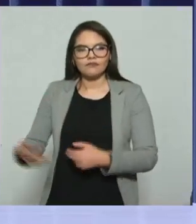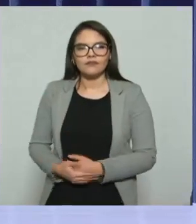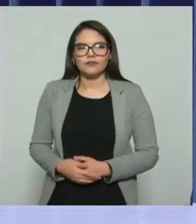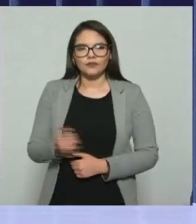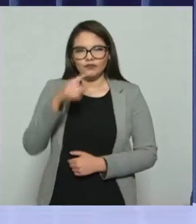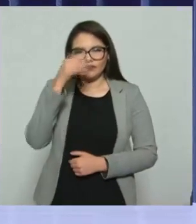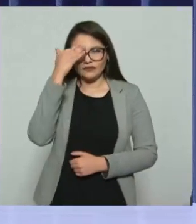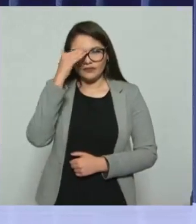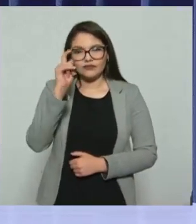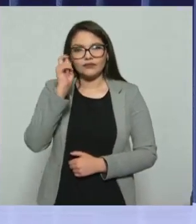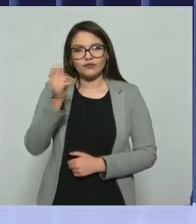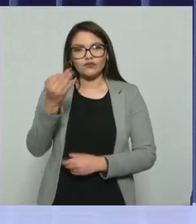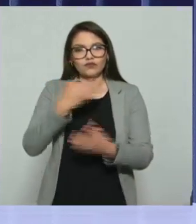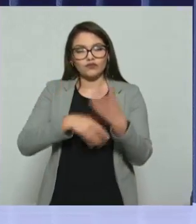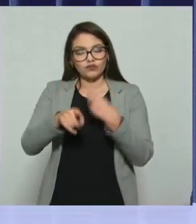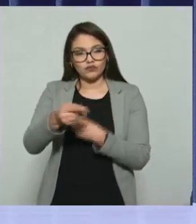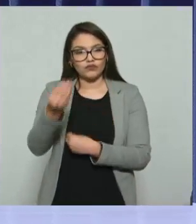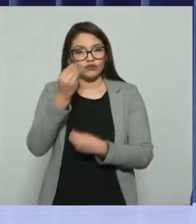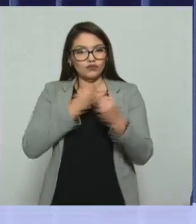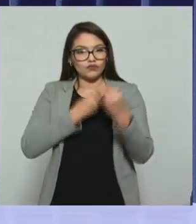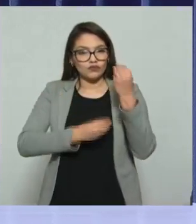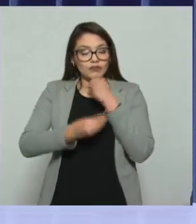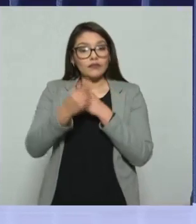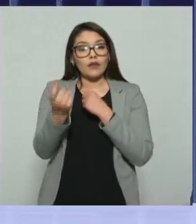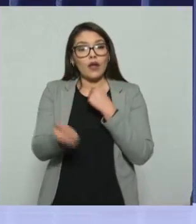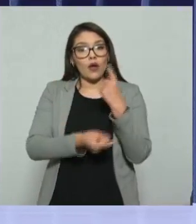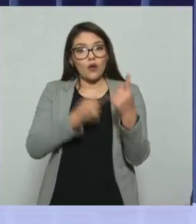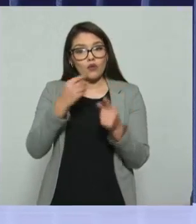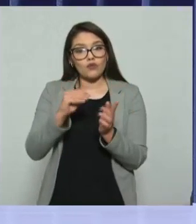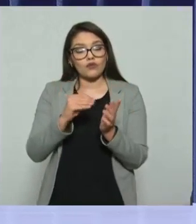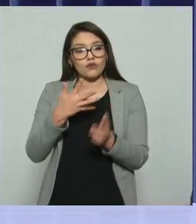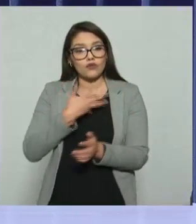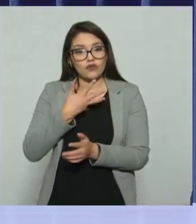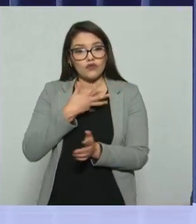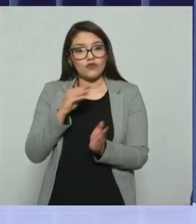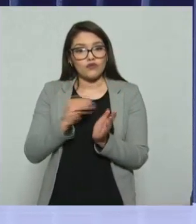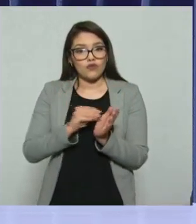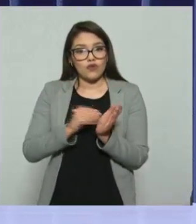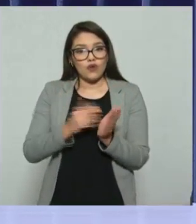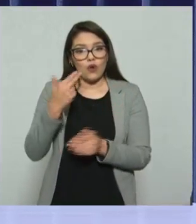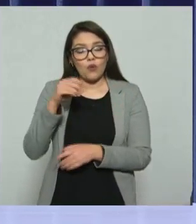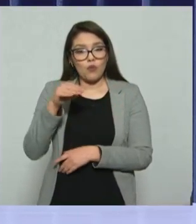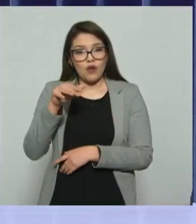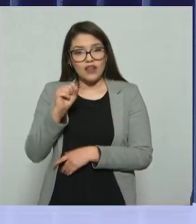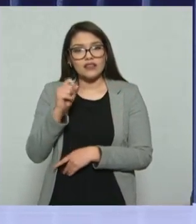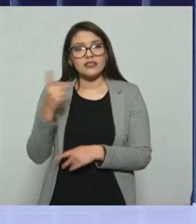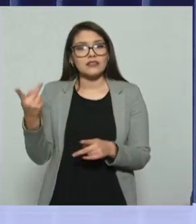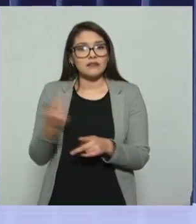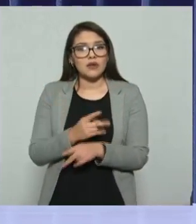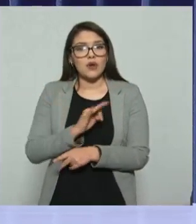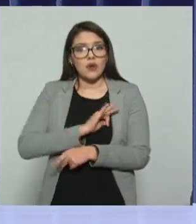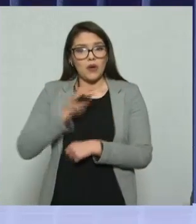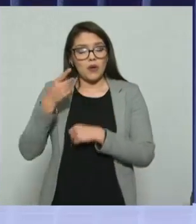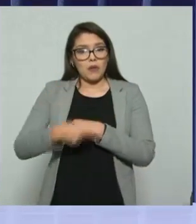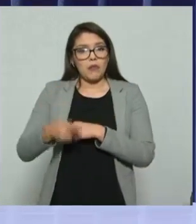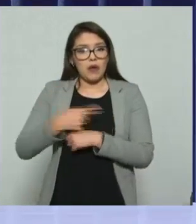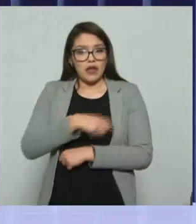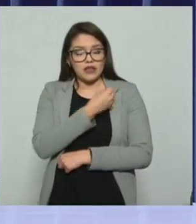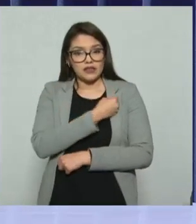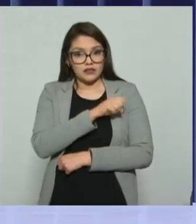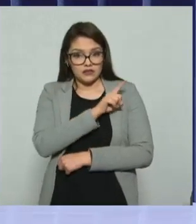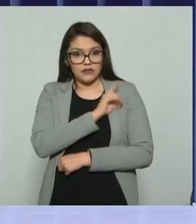sabe que de lo que se lleva a la boca, algunos de esos alimentos tienen hormonas y ya sabe las consecuencias físicas y en la salud humana de